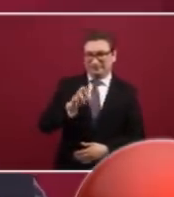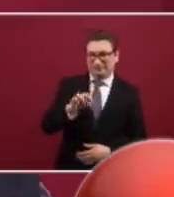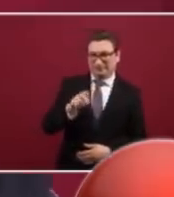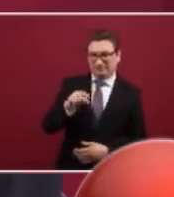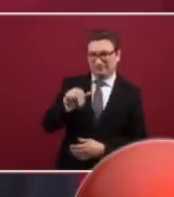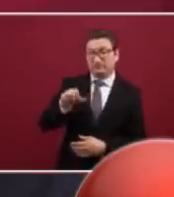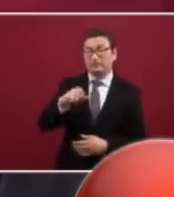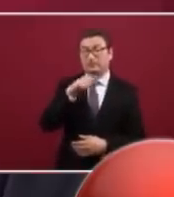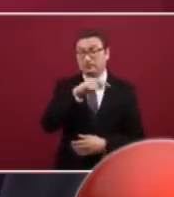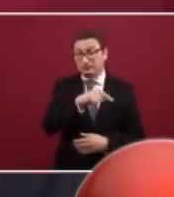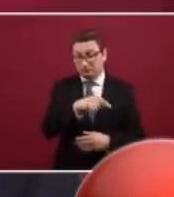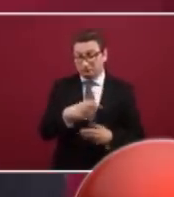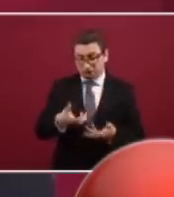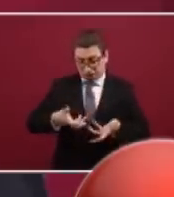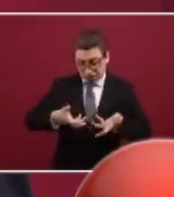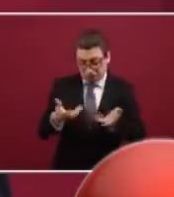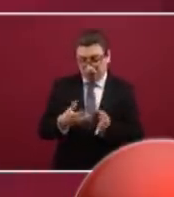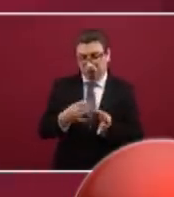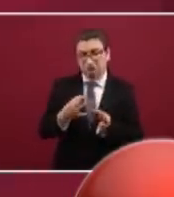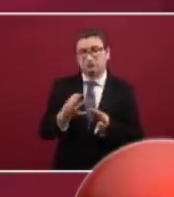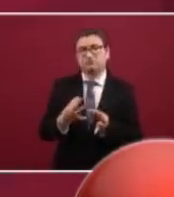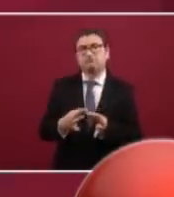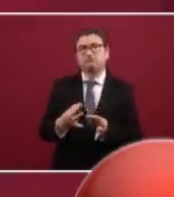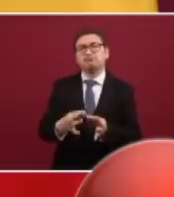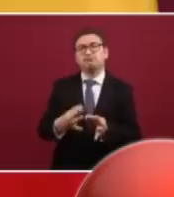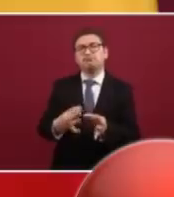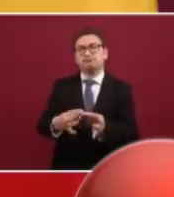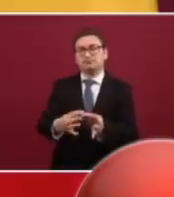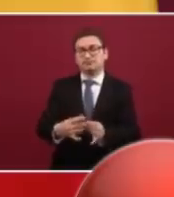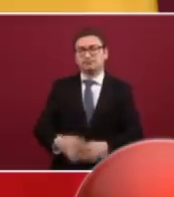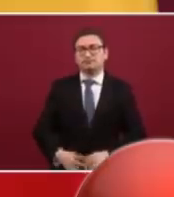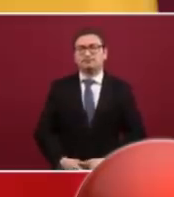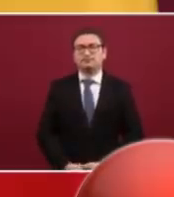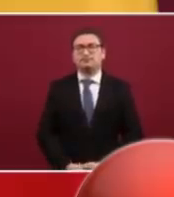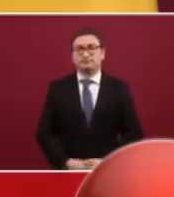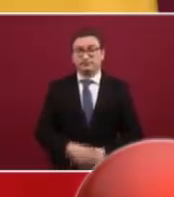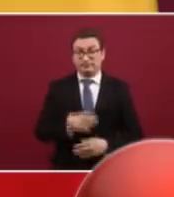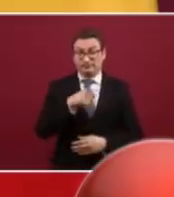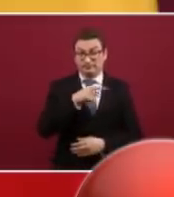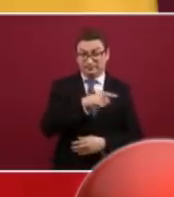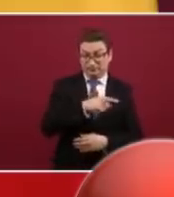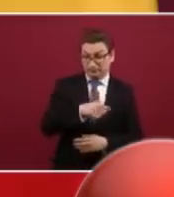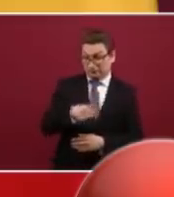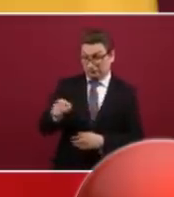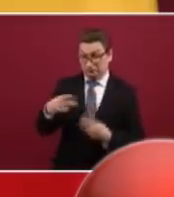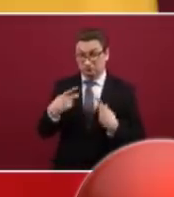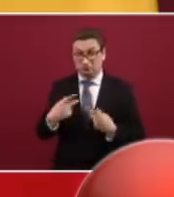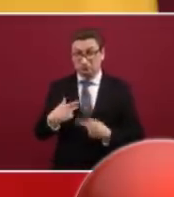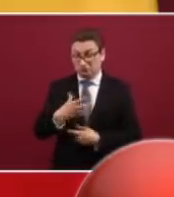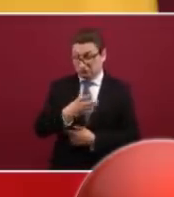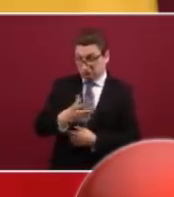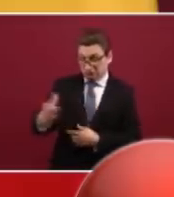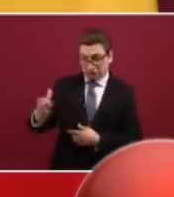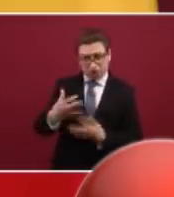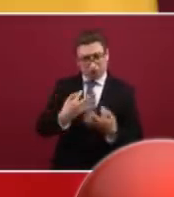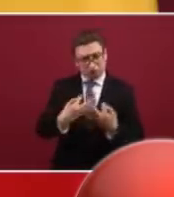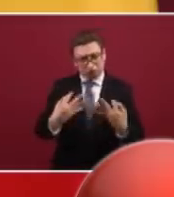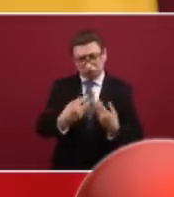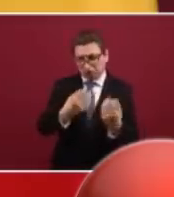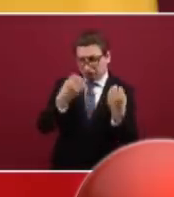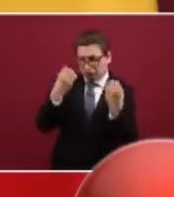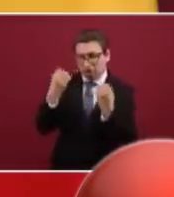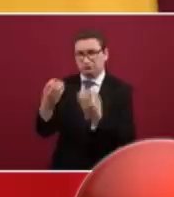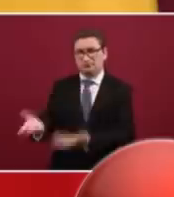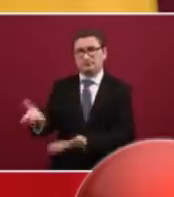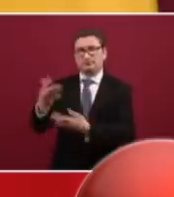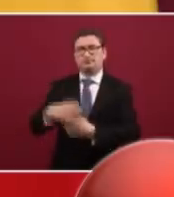que se cumplen esas demandas. Él entrega la tierra a los campesinos, en aquel entonces